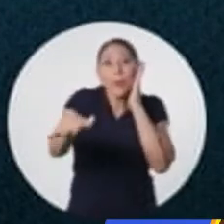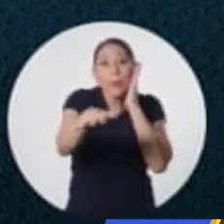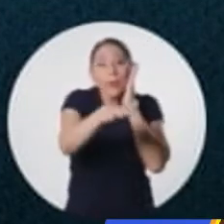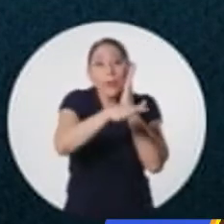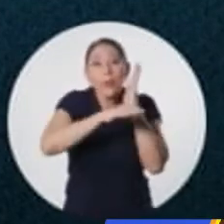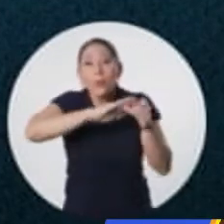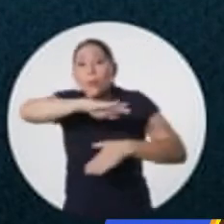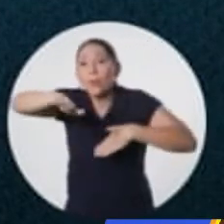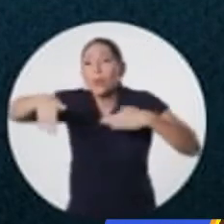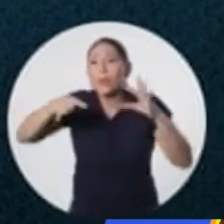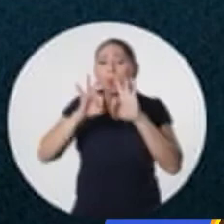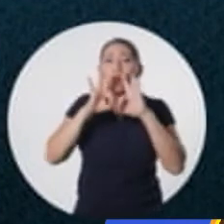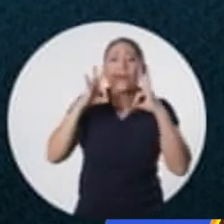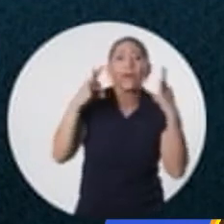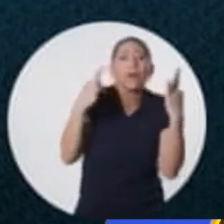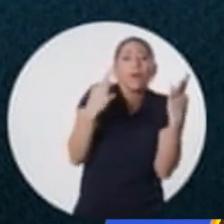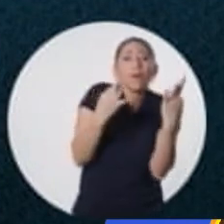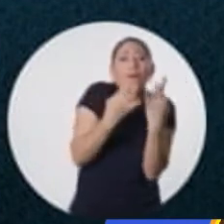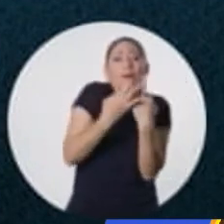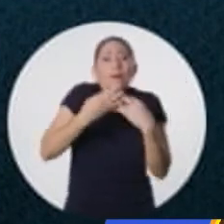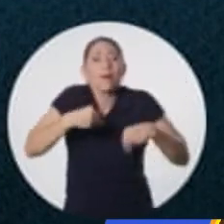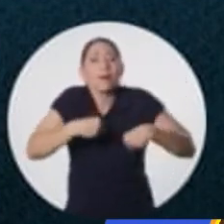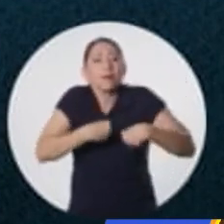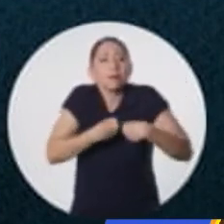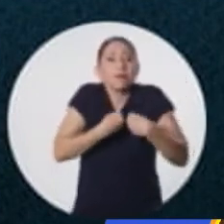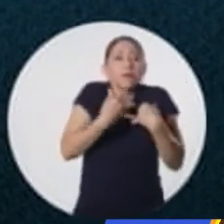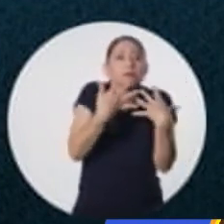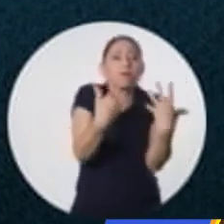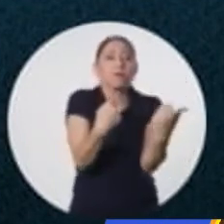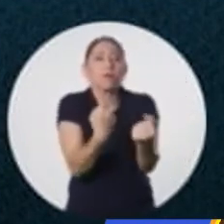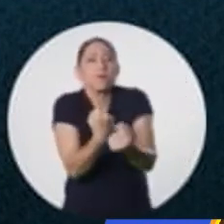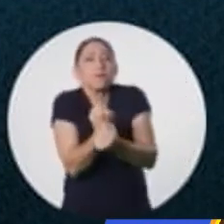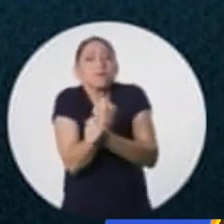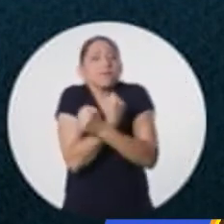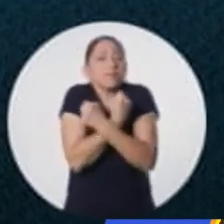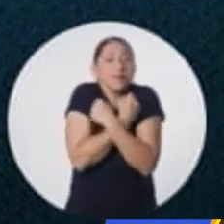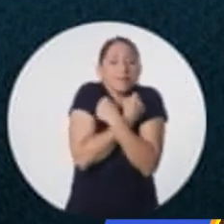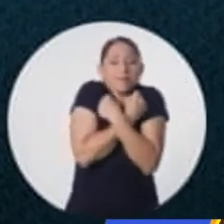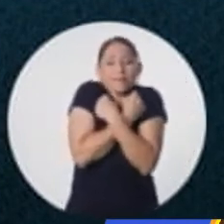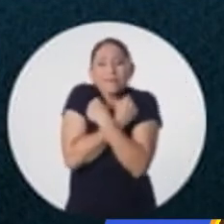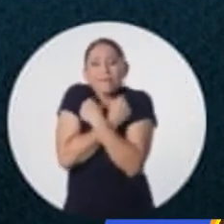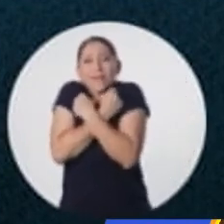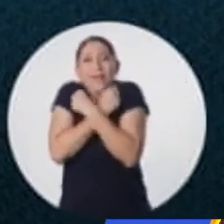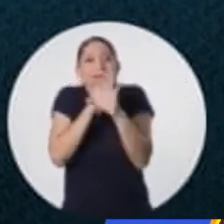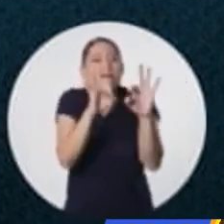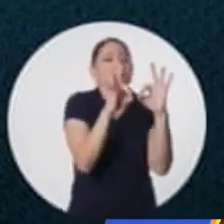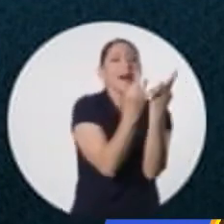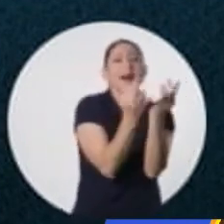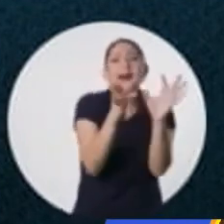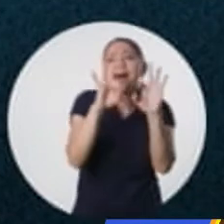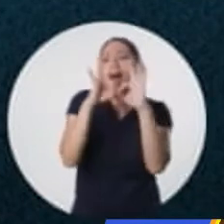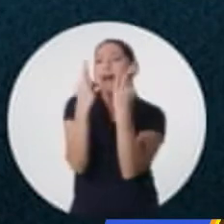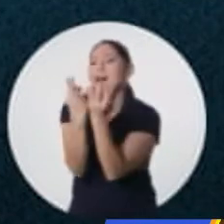tu familia el respeto y el cariño.